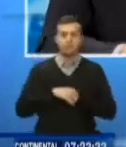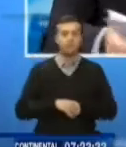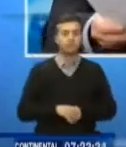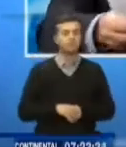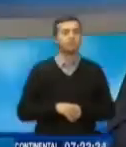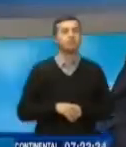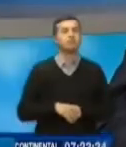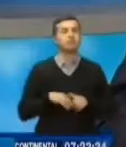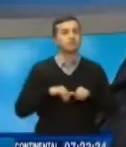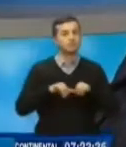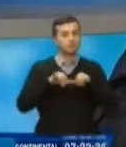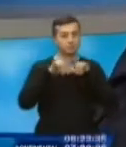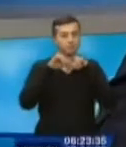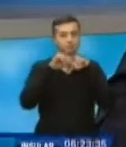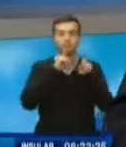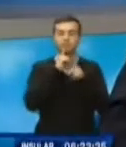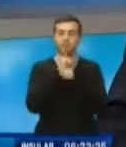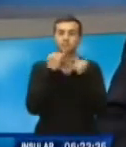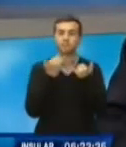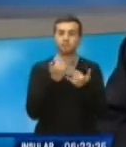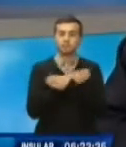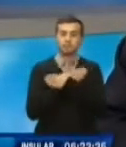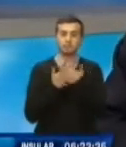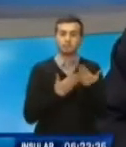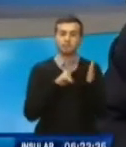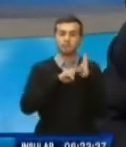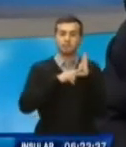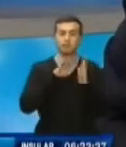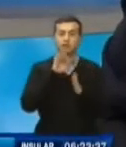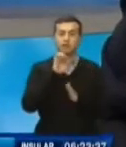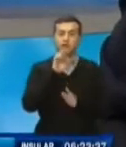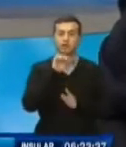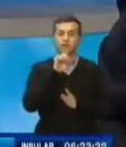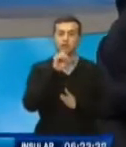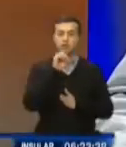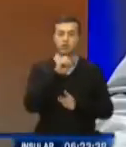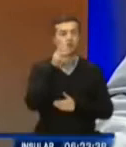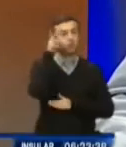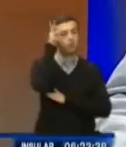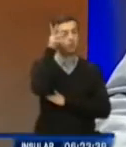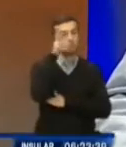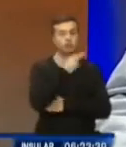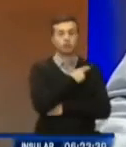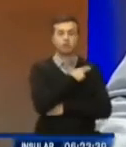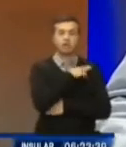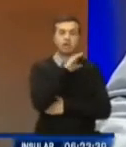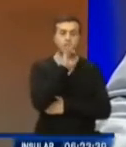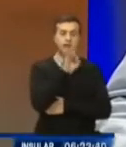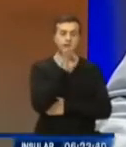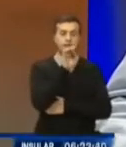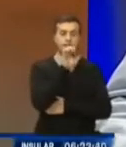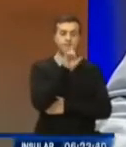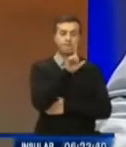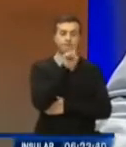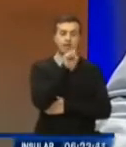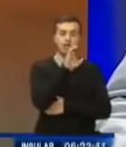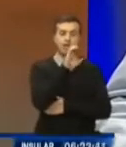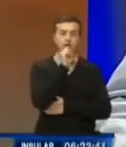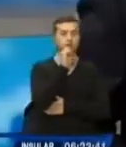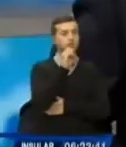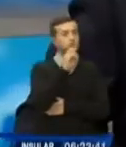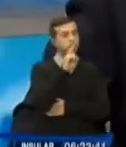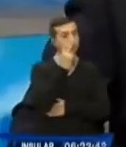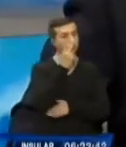bueno nosotros continuamos con pensamiento crítico le damos la bienvenida al arquitecto fernando carrión catedrático de la flacso y a propósito doblemente